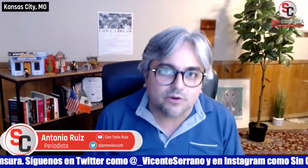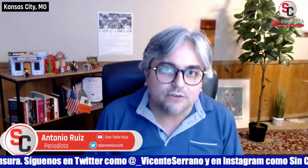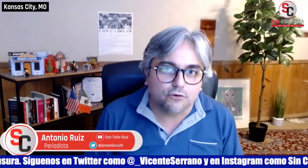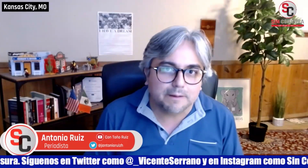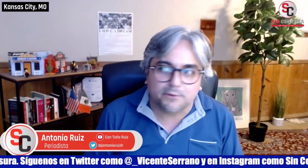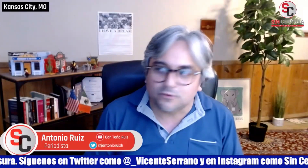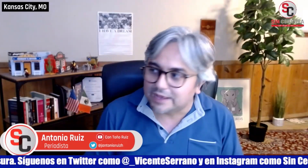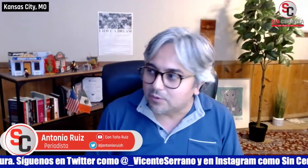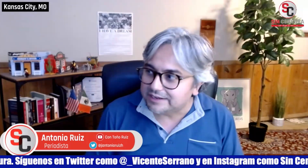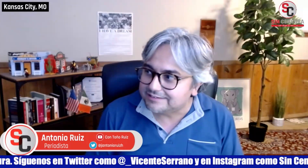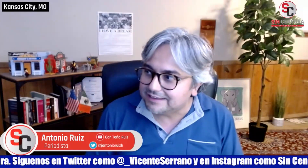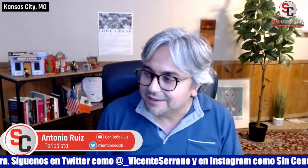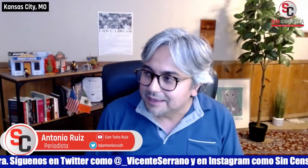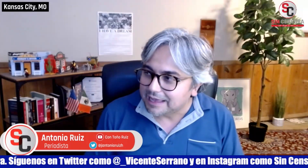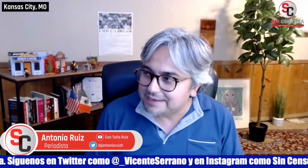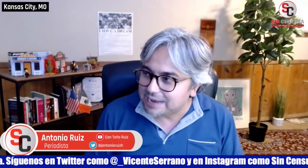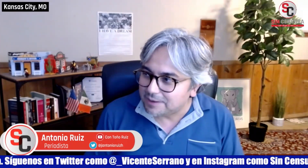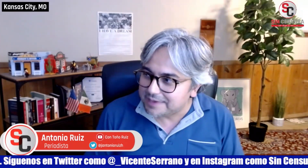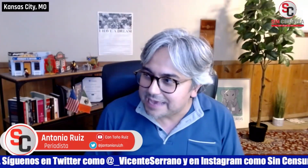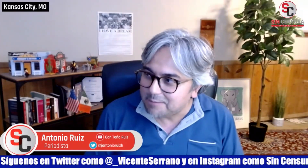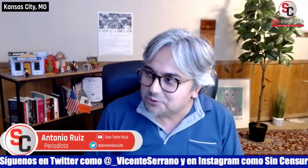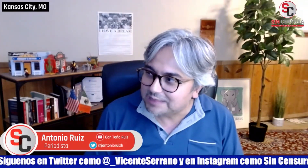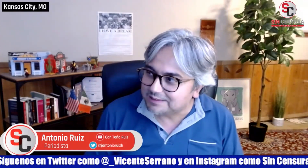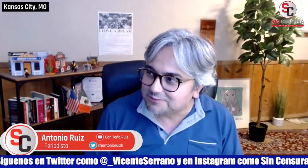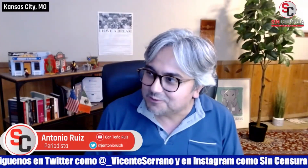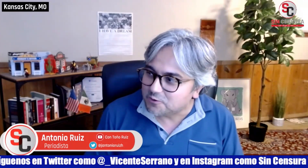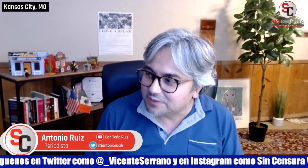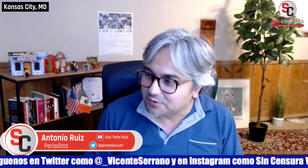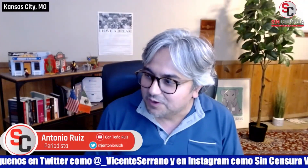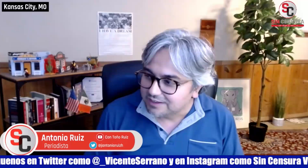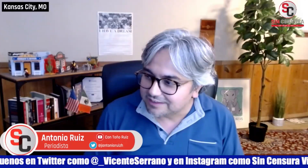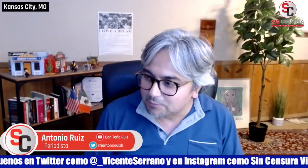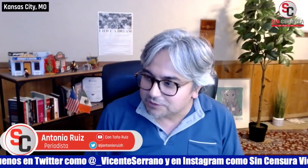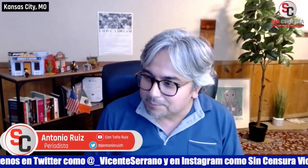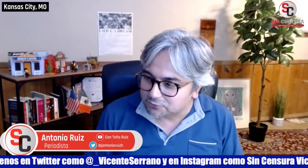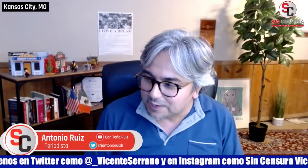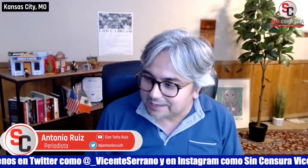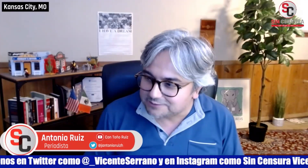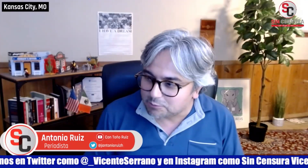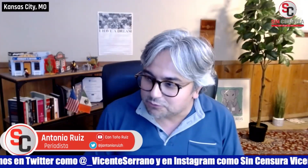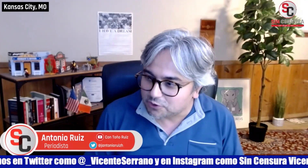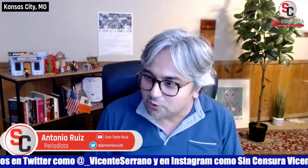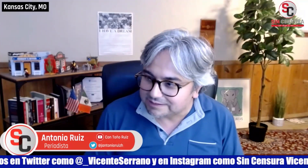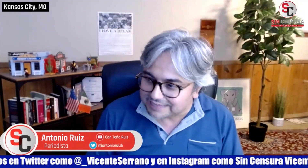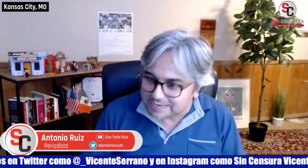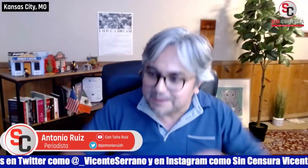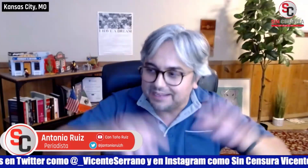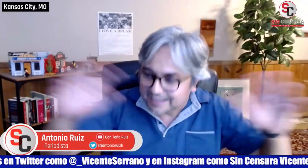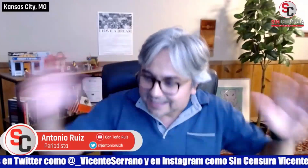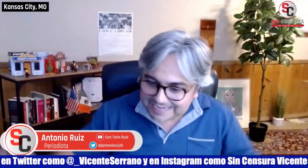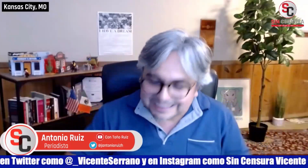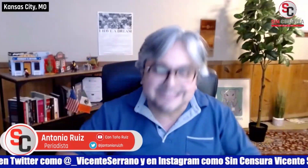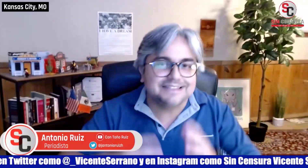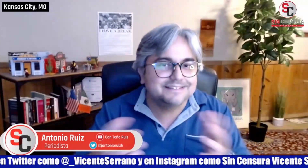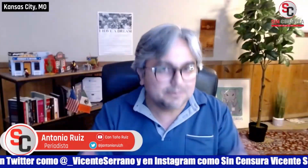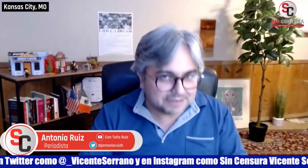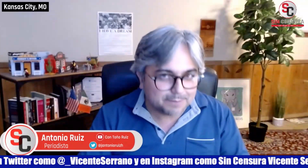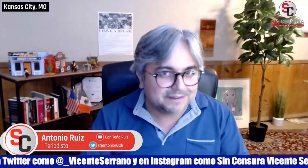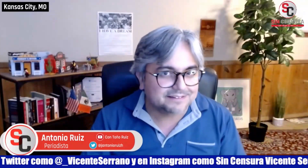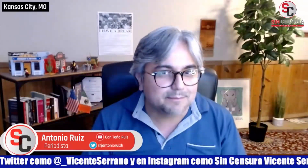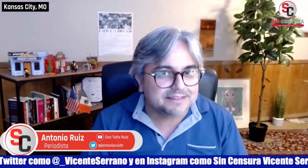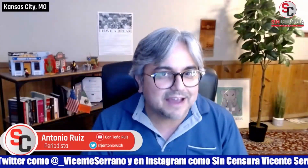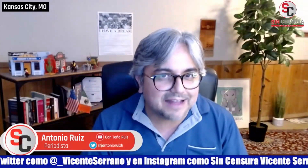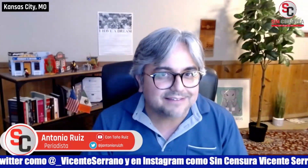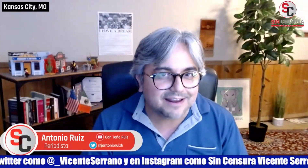de ninguna forma protagonistas. A mí, Laura, me llama mucho la atención cuando tenemos a personajes como Ciro Gómez Leiva que tratan de